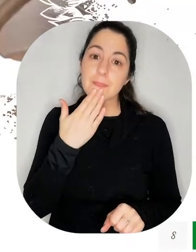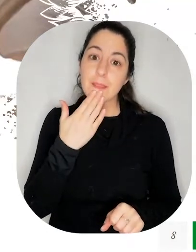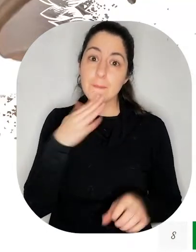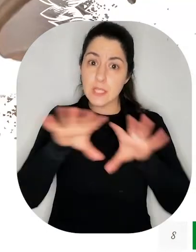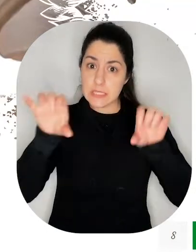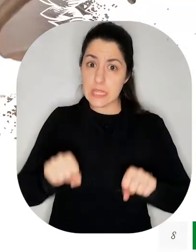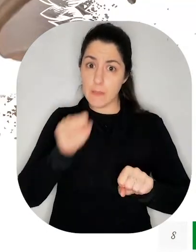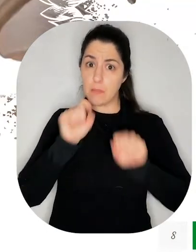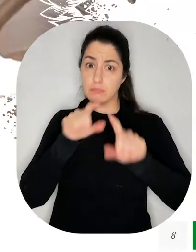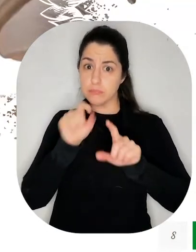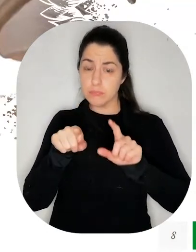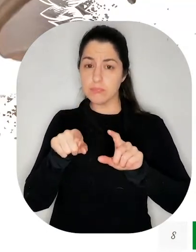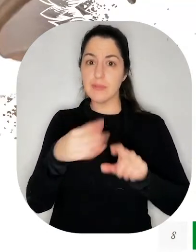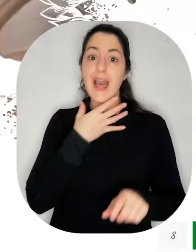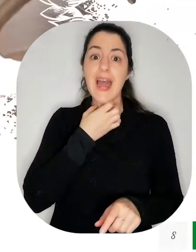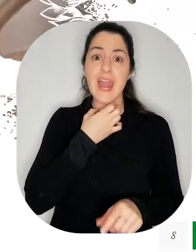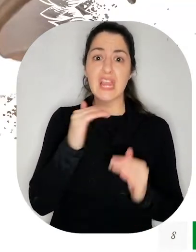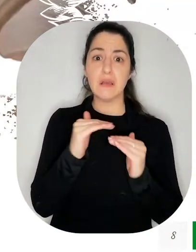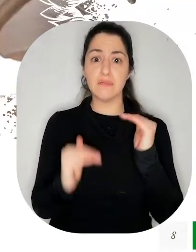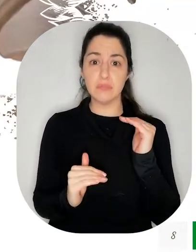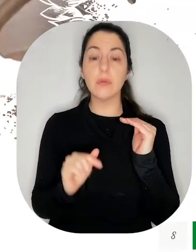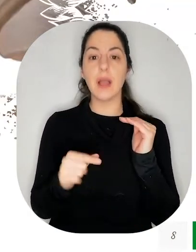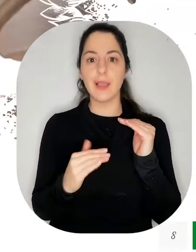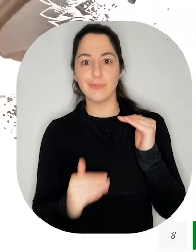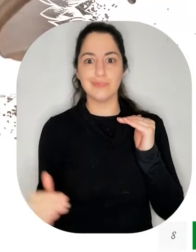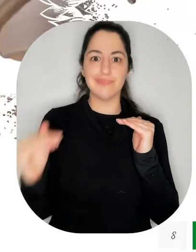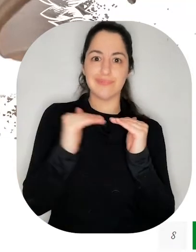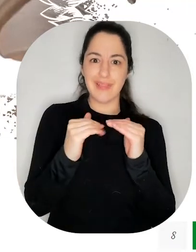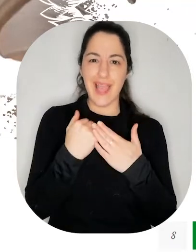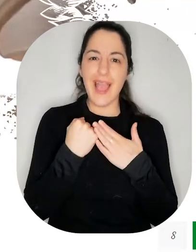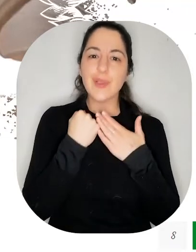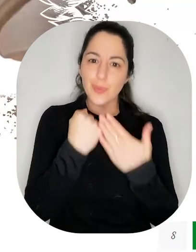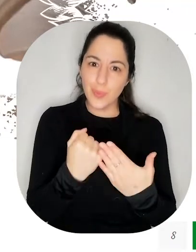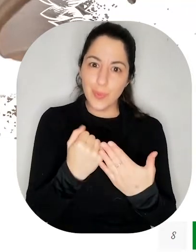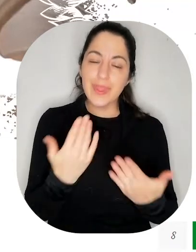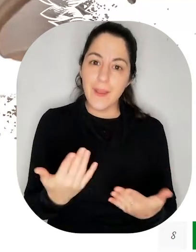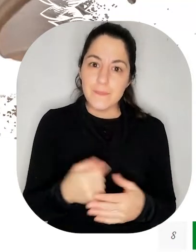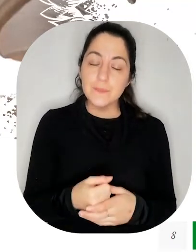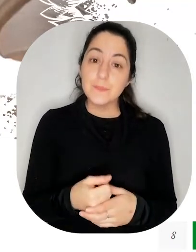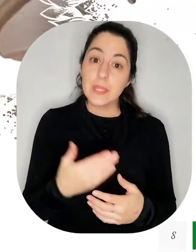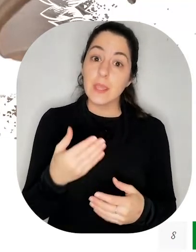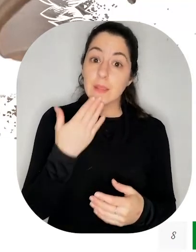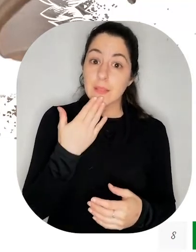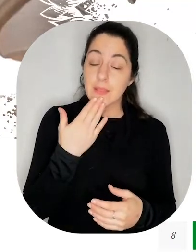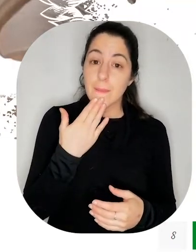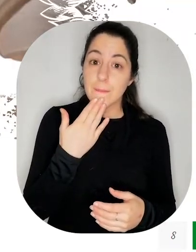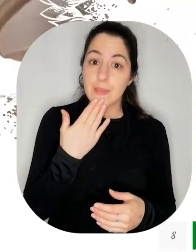inmune, y nuestro sistema inmune está desregulado en las alergias, ayuda en eso, y actúa en su